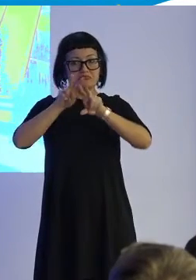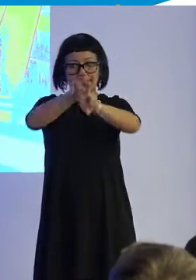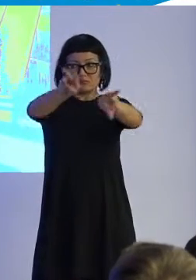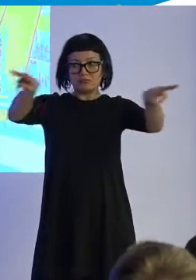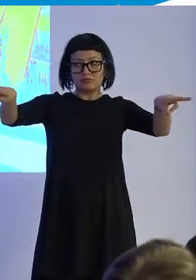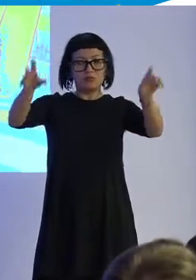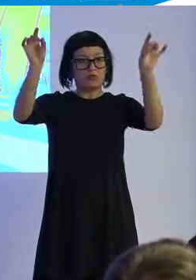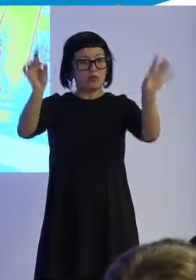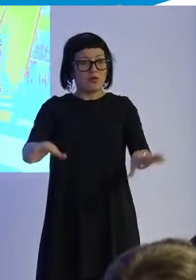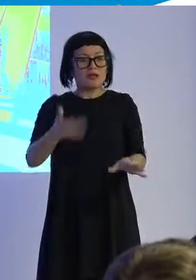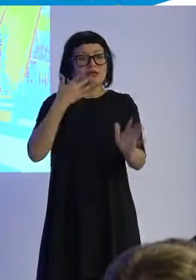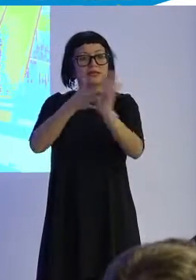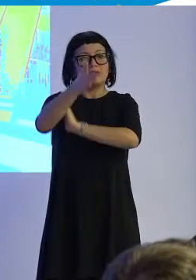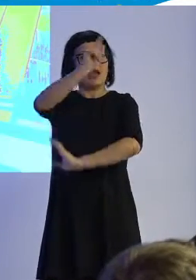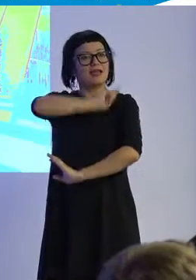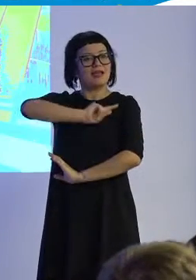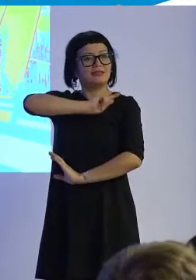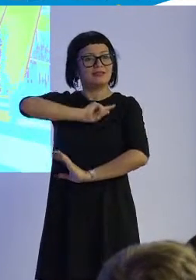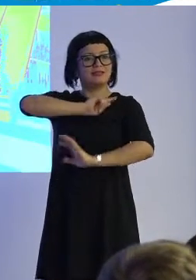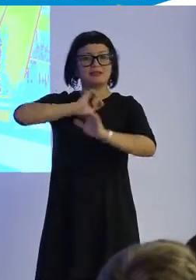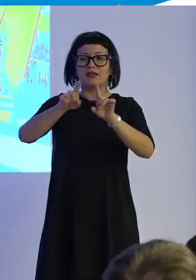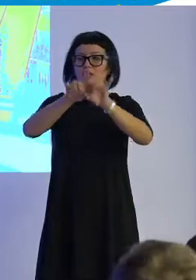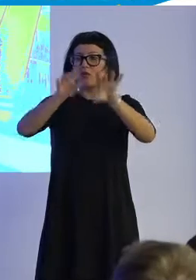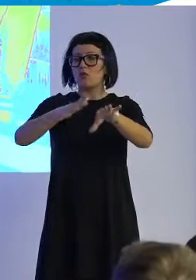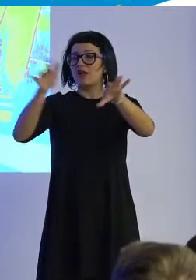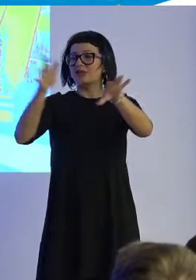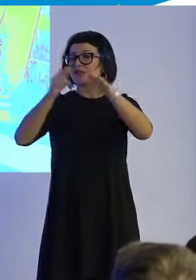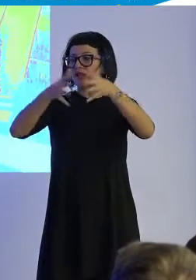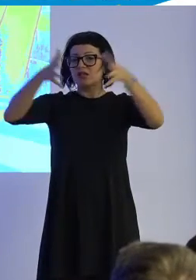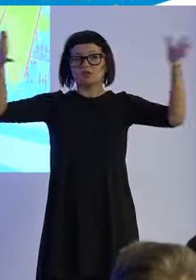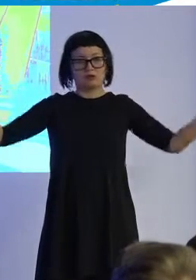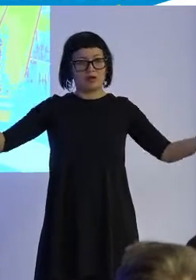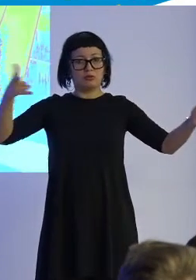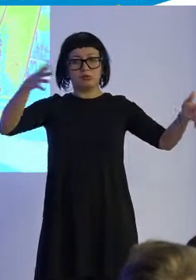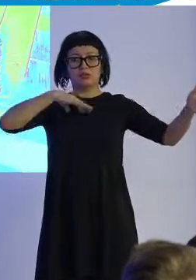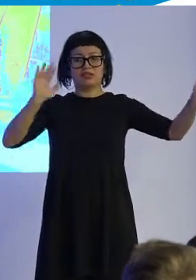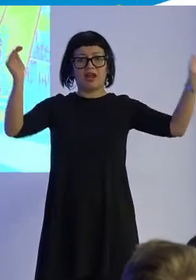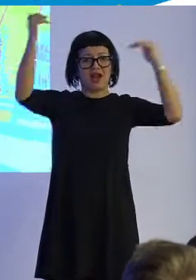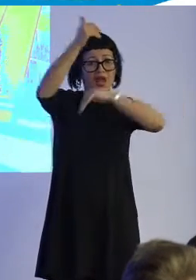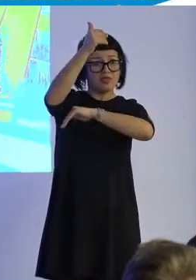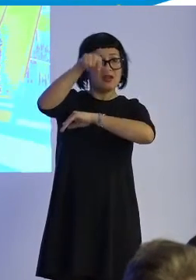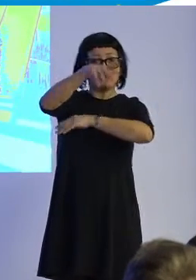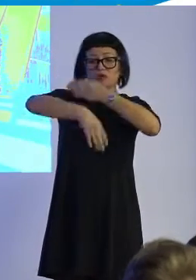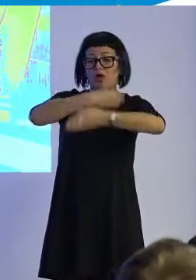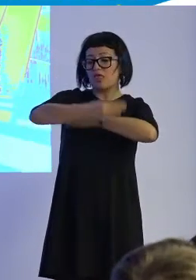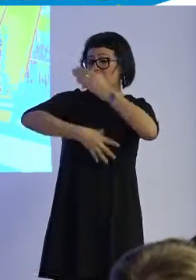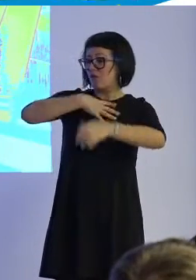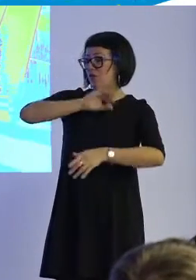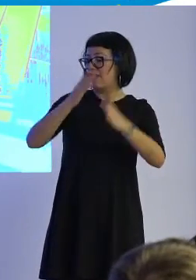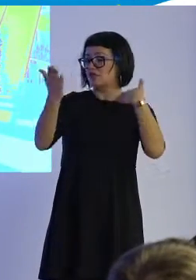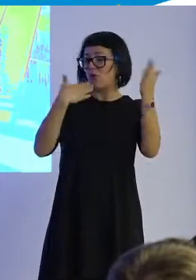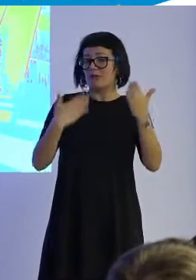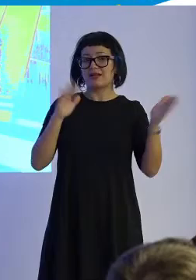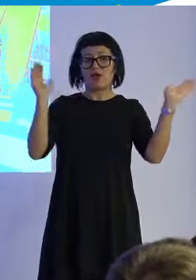Entonces, la sensación de inmersividad es muy alta, ¿vale? Entonces, puedes atender y es algo que también han hecho muy bien, puedes atender la